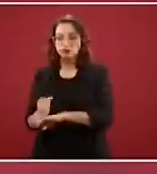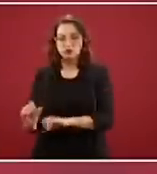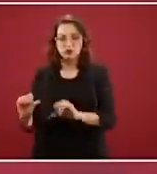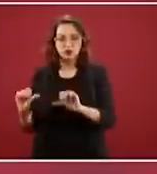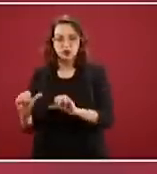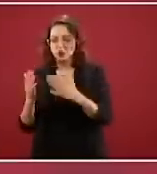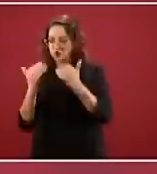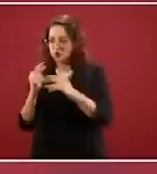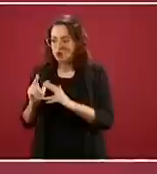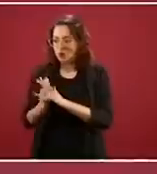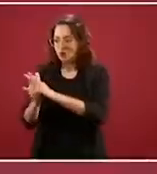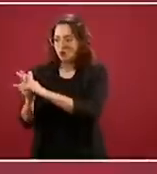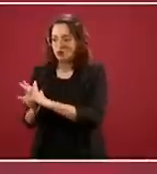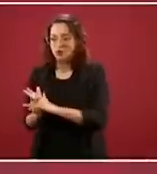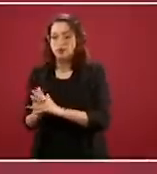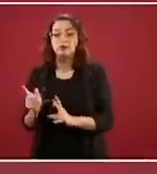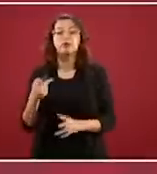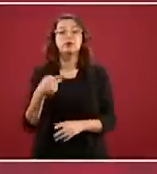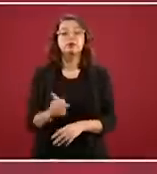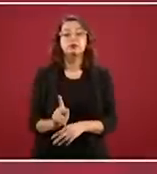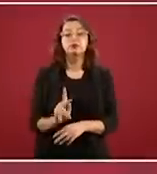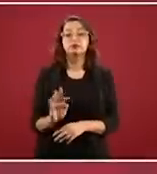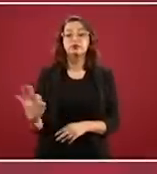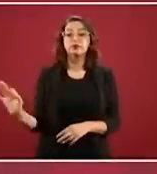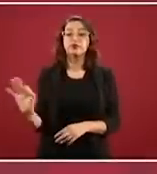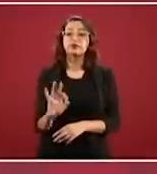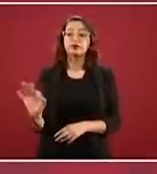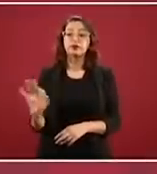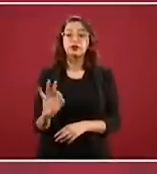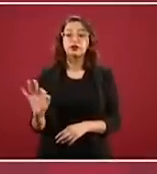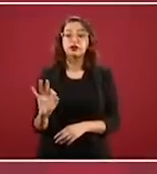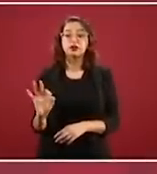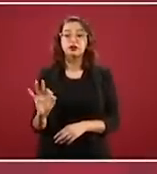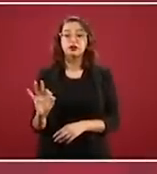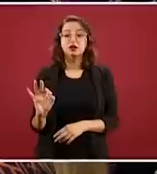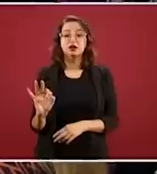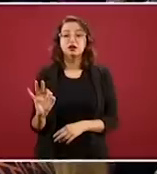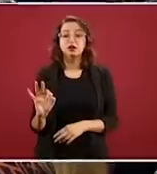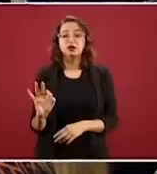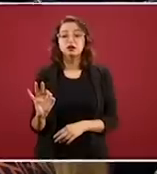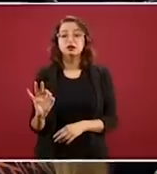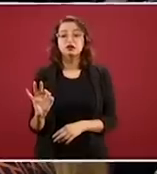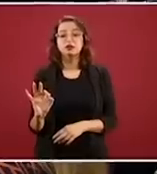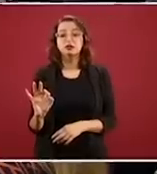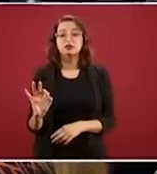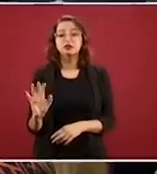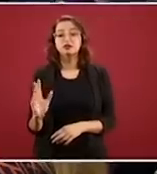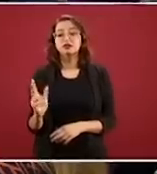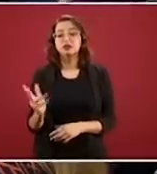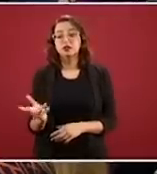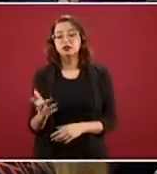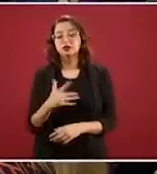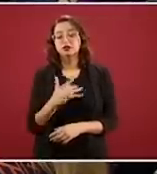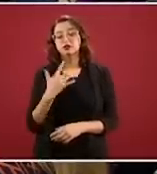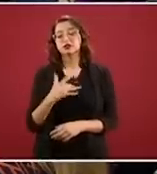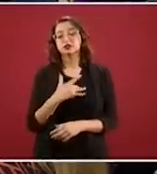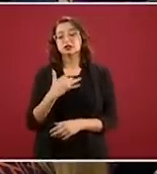también puede ser que se tenga la